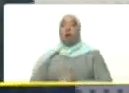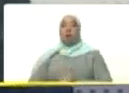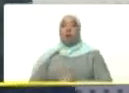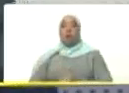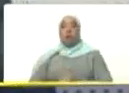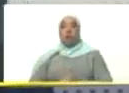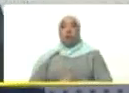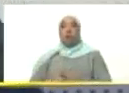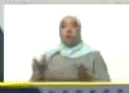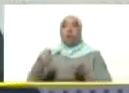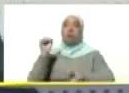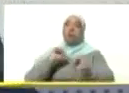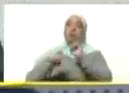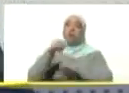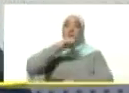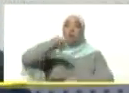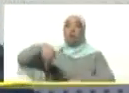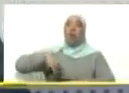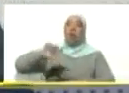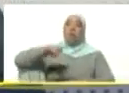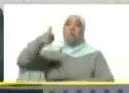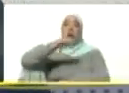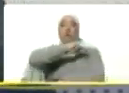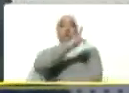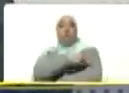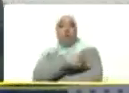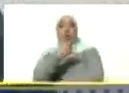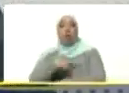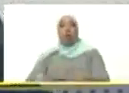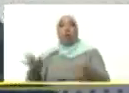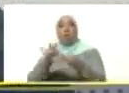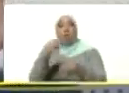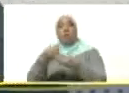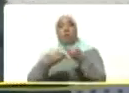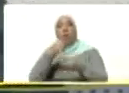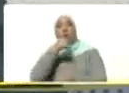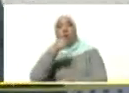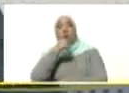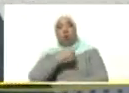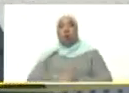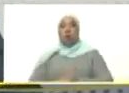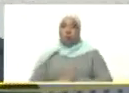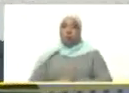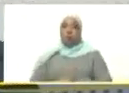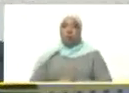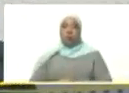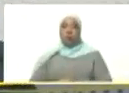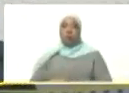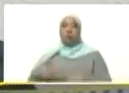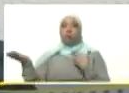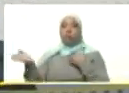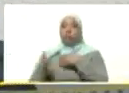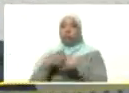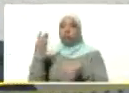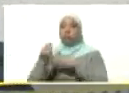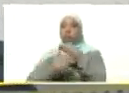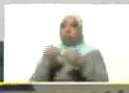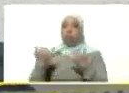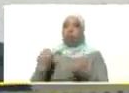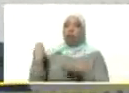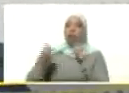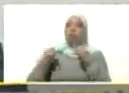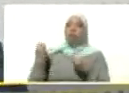stronger, invariablemente es más fuerte than what the master conceives or defines him to be, que lo que concibe o lo que